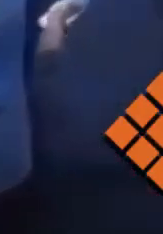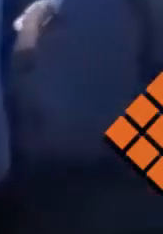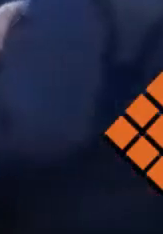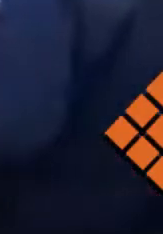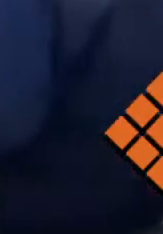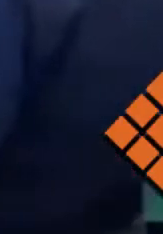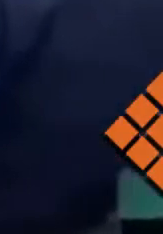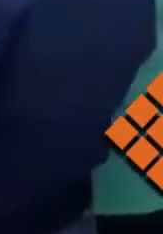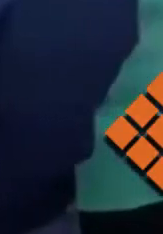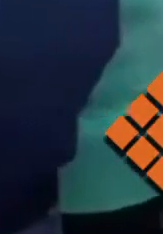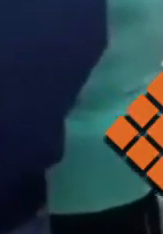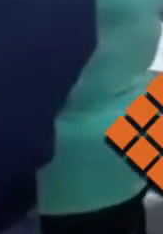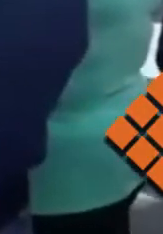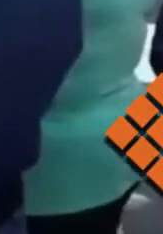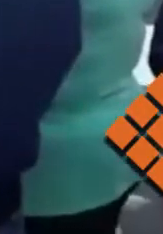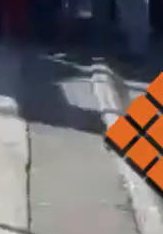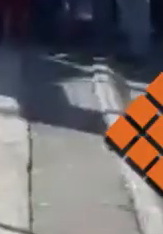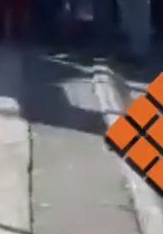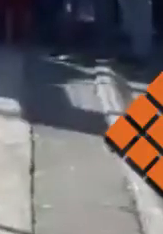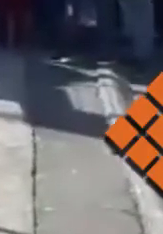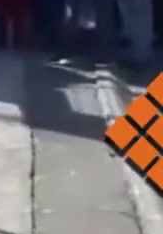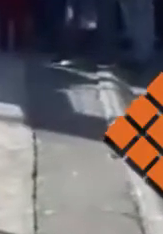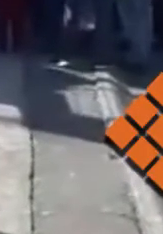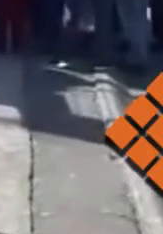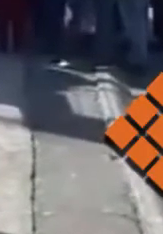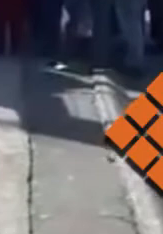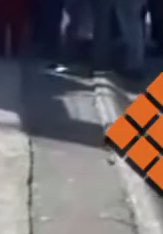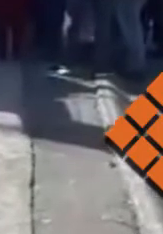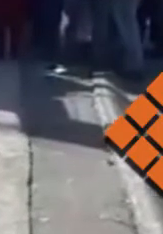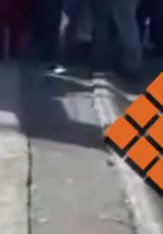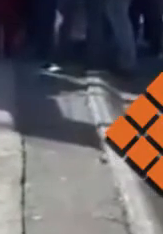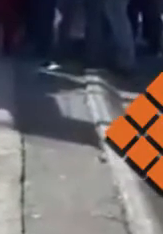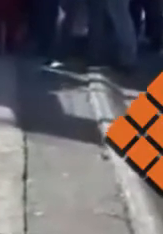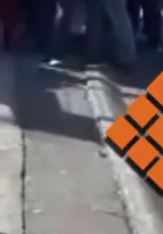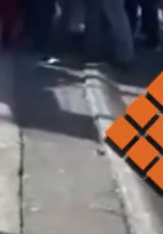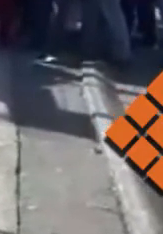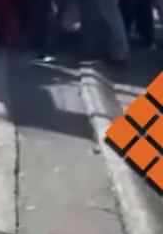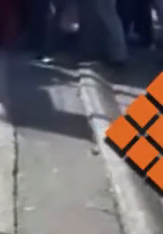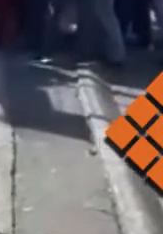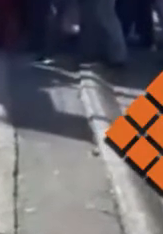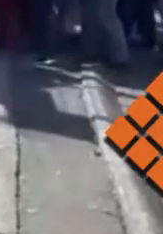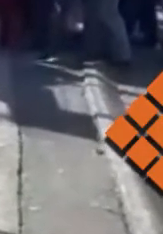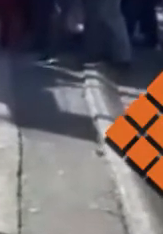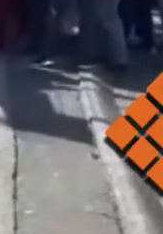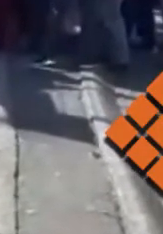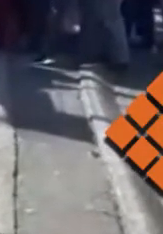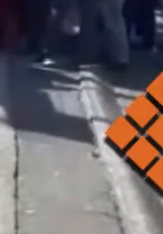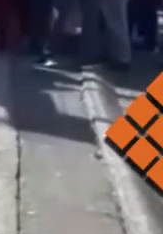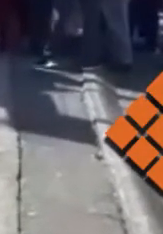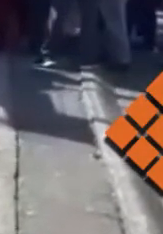para tomar el acuerdo correspondiente en sesión de cabildo, pero no será vinculante, es decir, no estarán